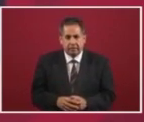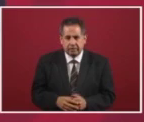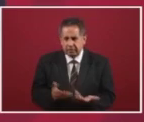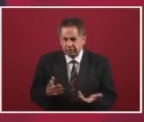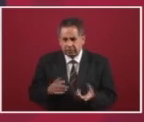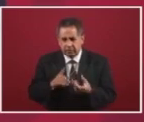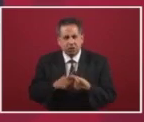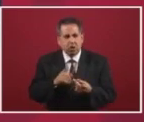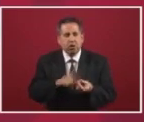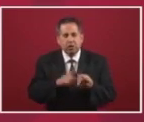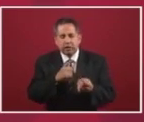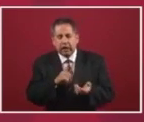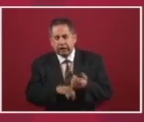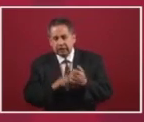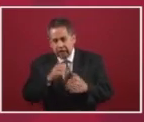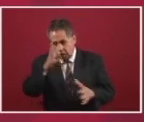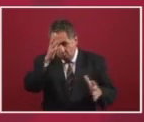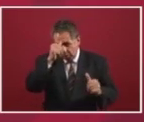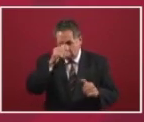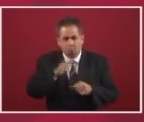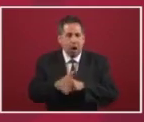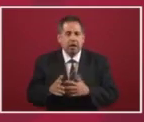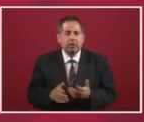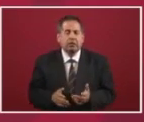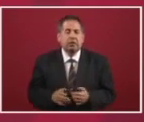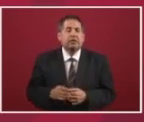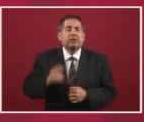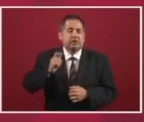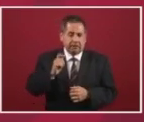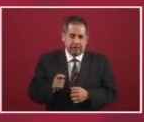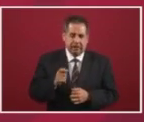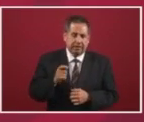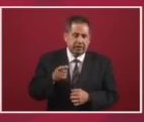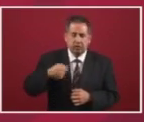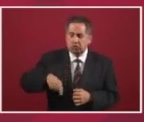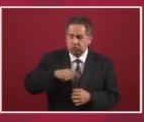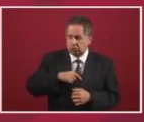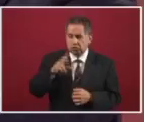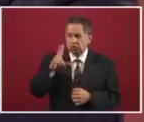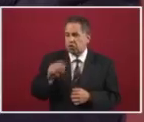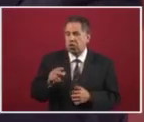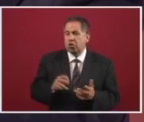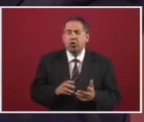¿cuál es el acuerdo? No vamos a